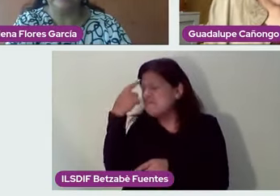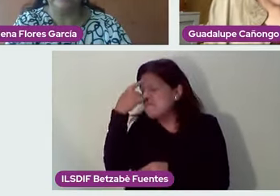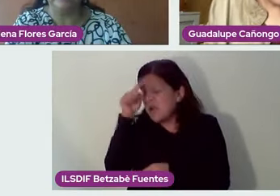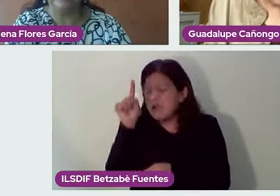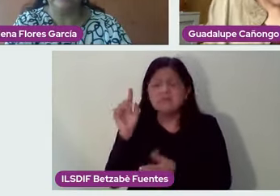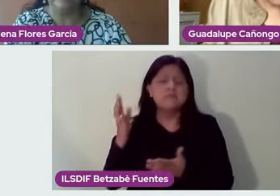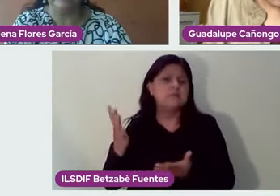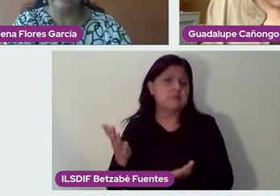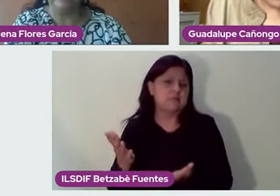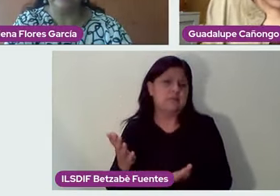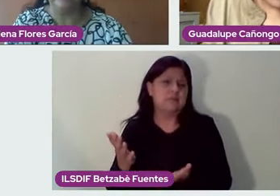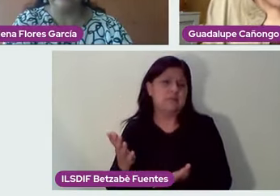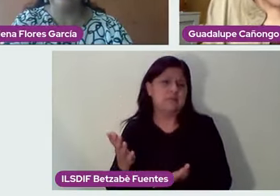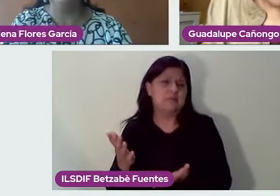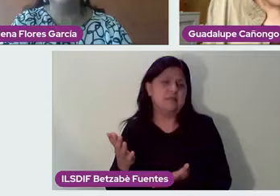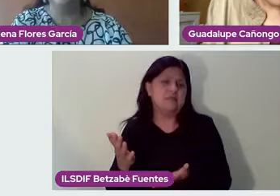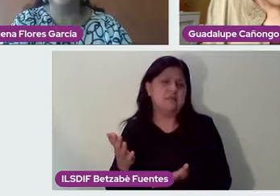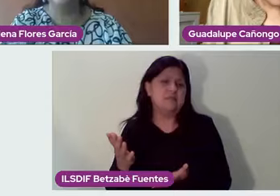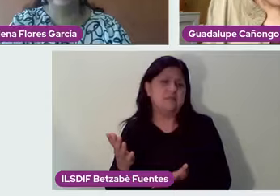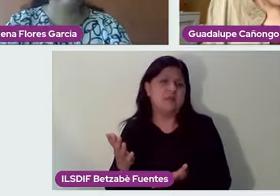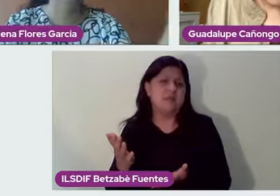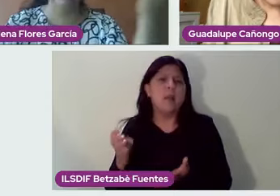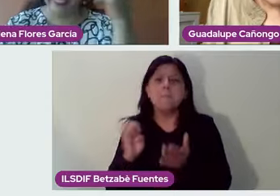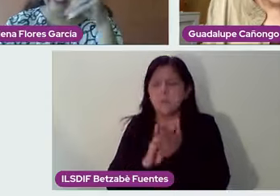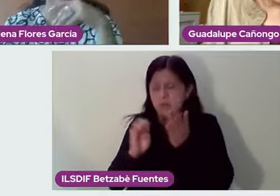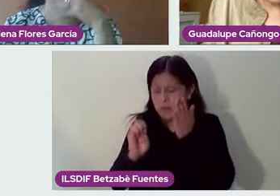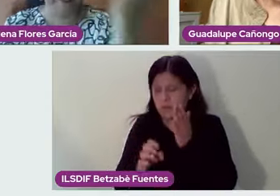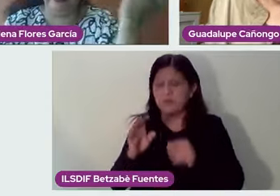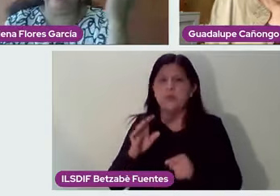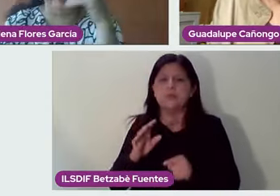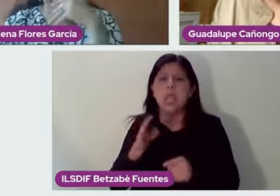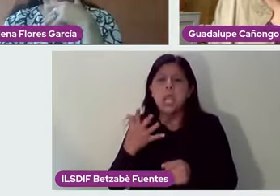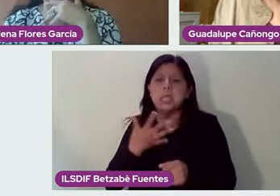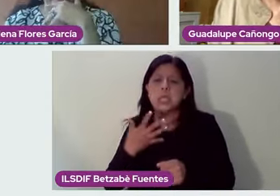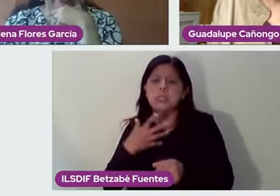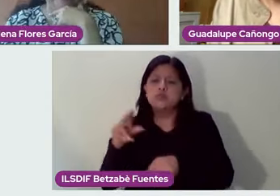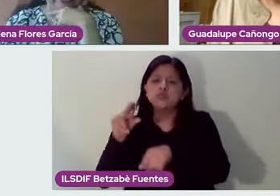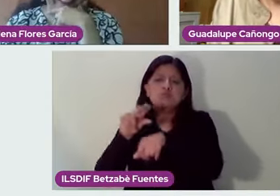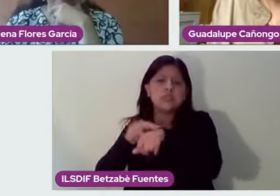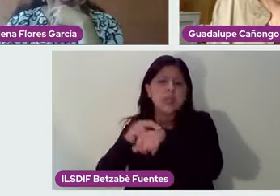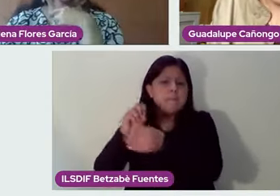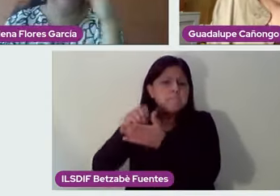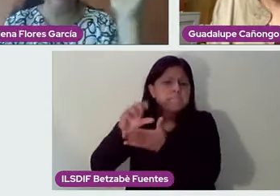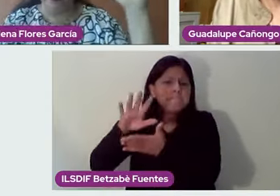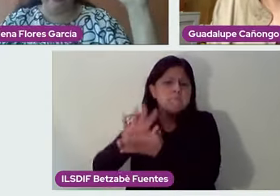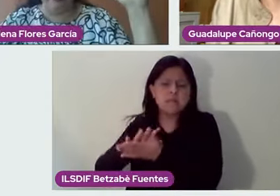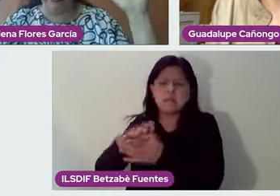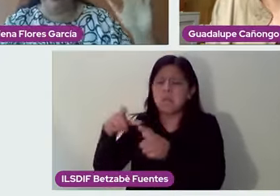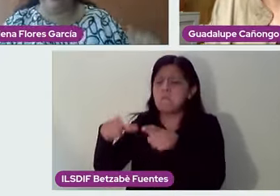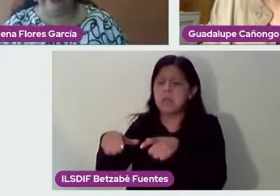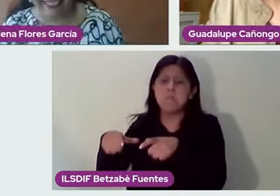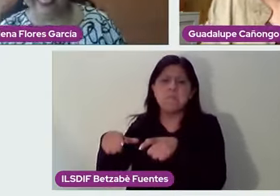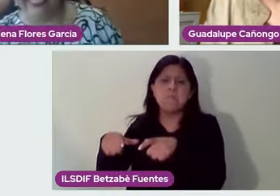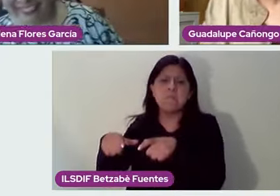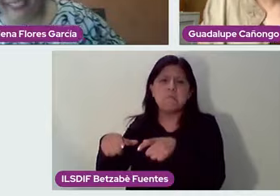tiene que sacar su consulta para el servicio médico, insiste lo que ustedes me